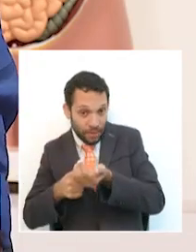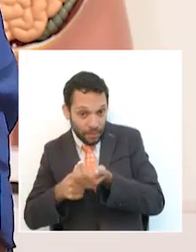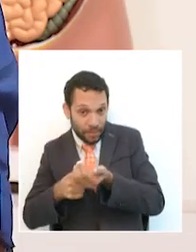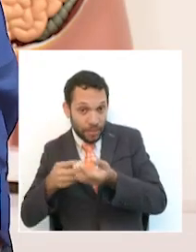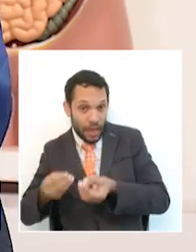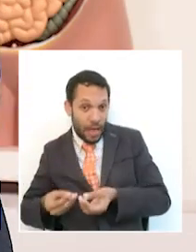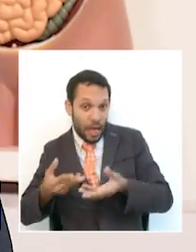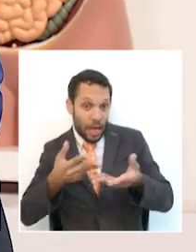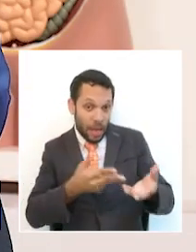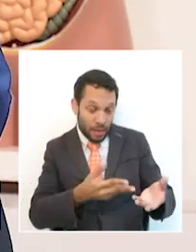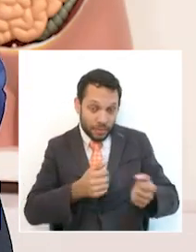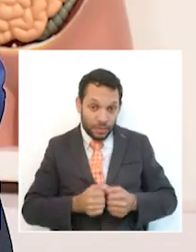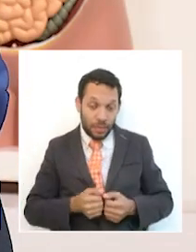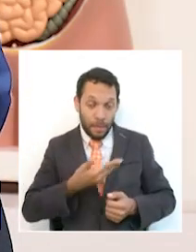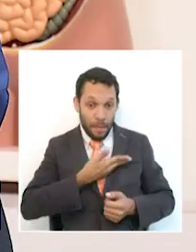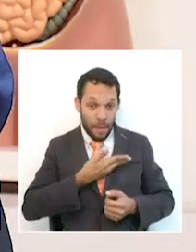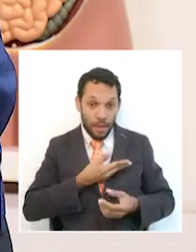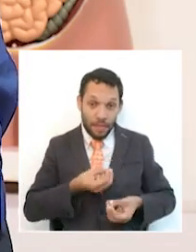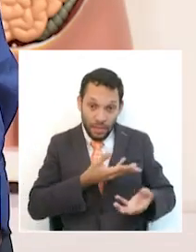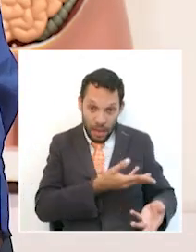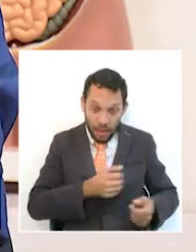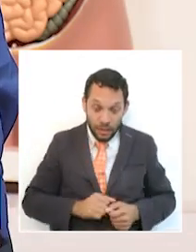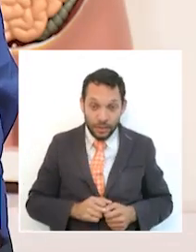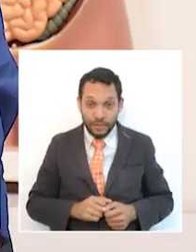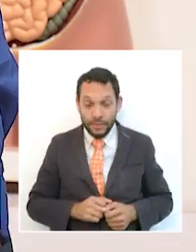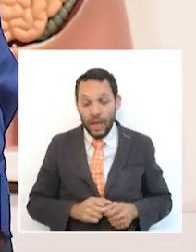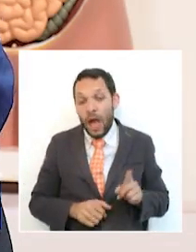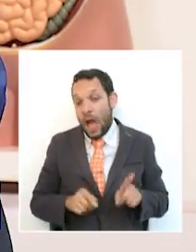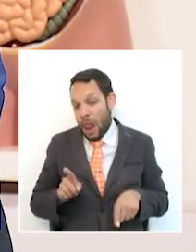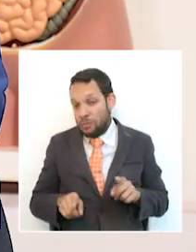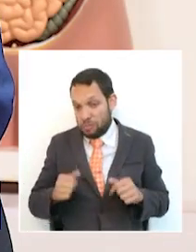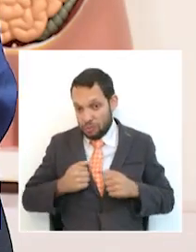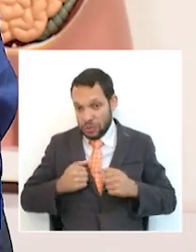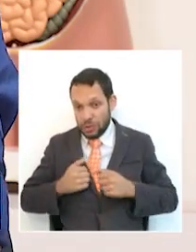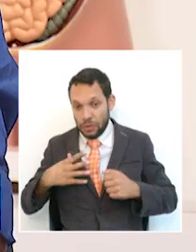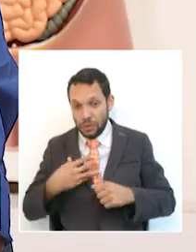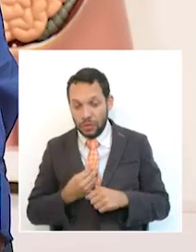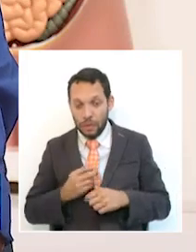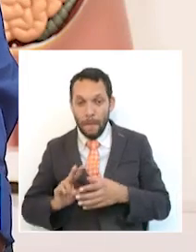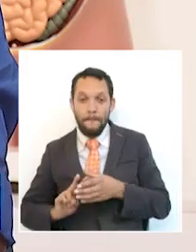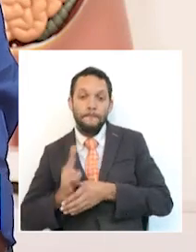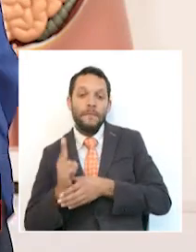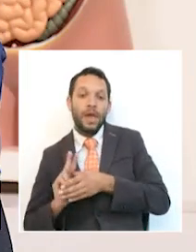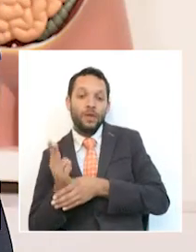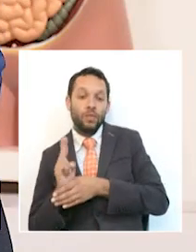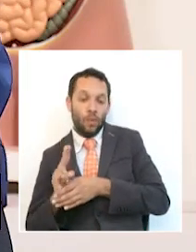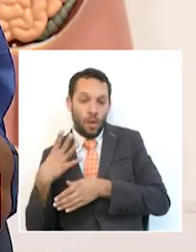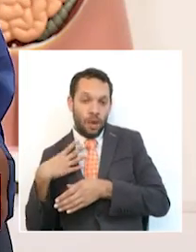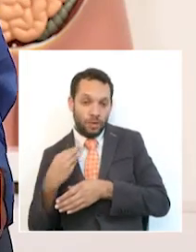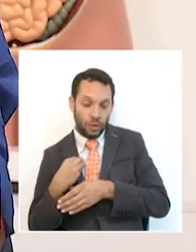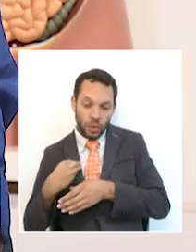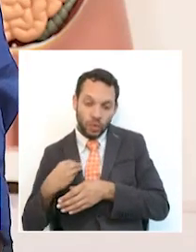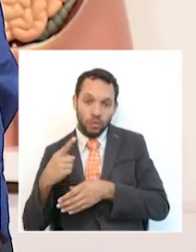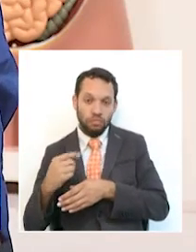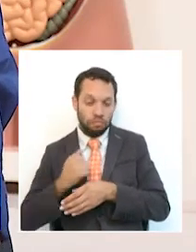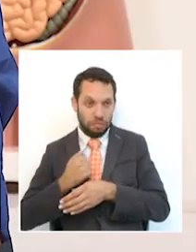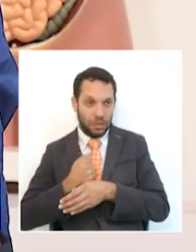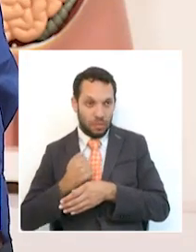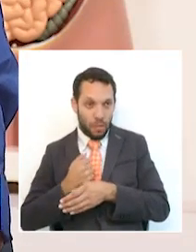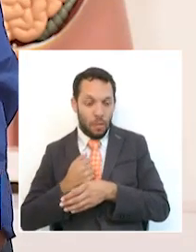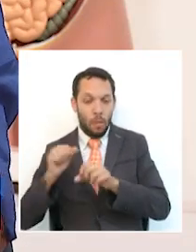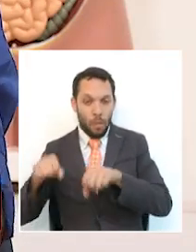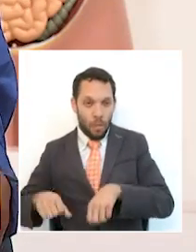calientes vegetarianos que nosotros nos preparamos la salsa de tomate las mayonesa las podemos preparar nosotros mismos una salchicha vegana